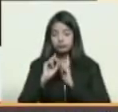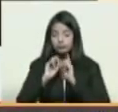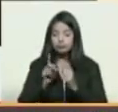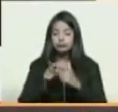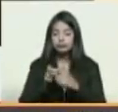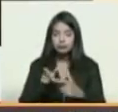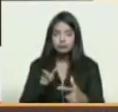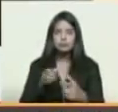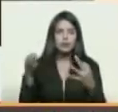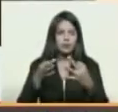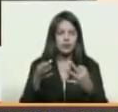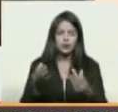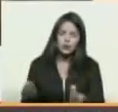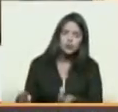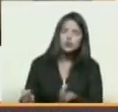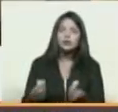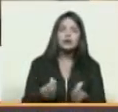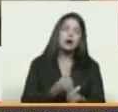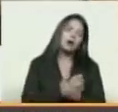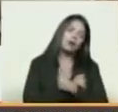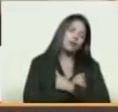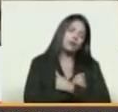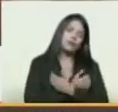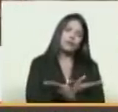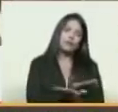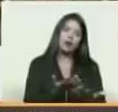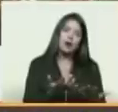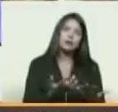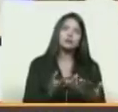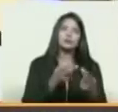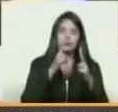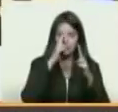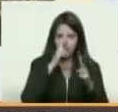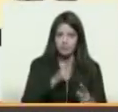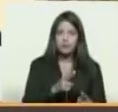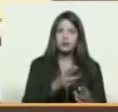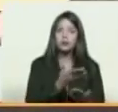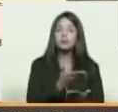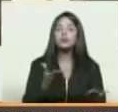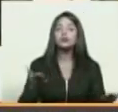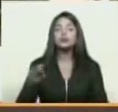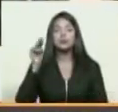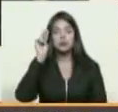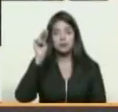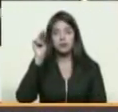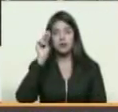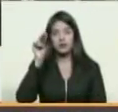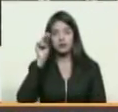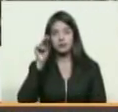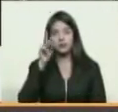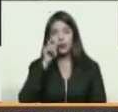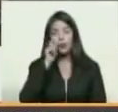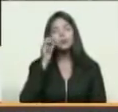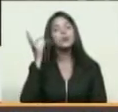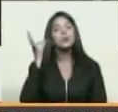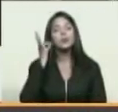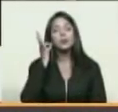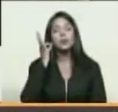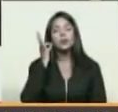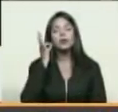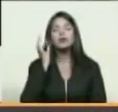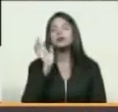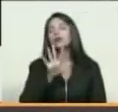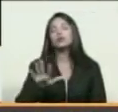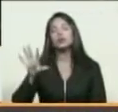nuestro abrazo de cariño, compromiso y respeto por usted, maestra, por usted, maestra de